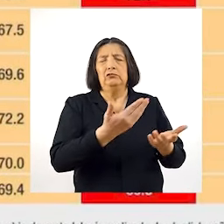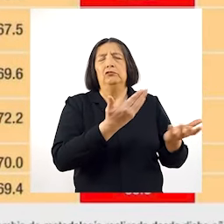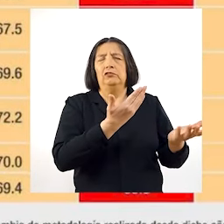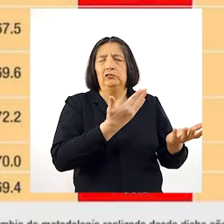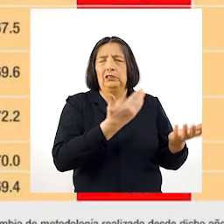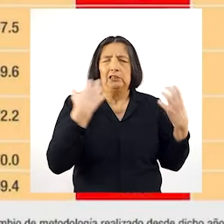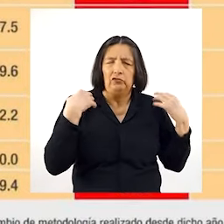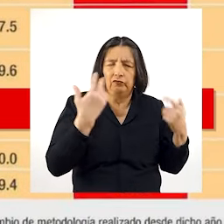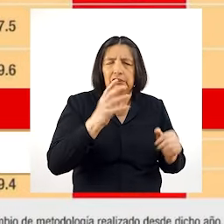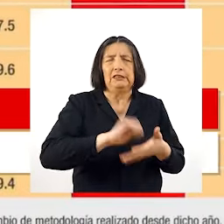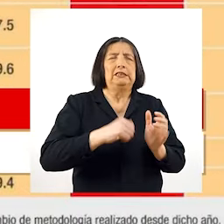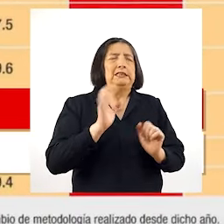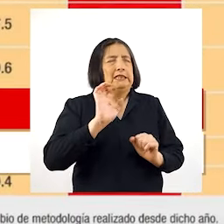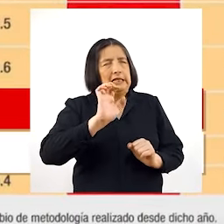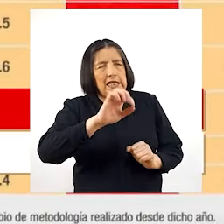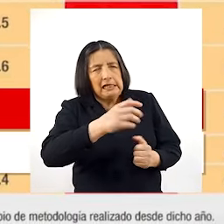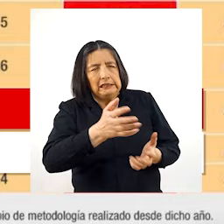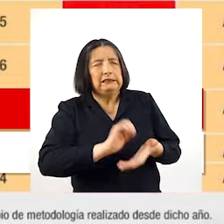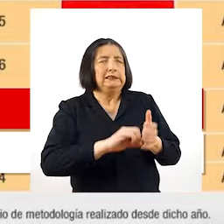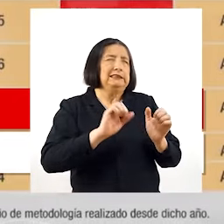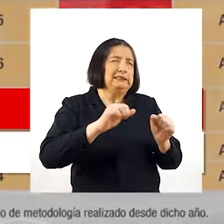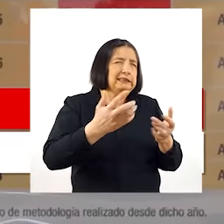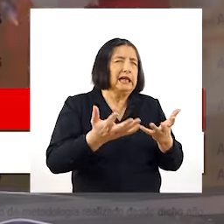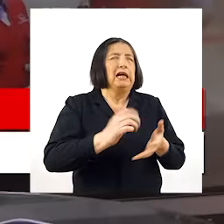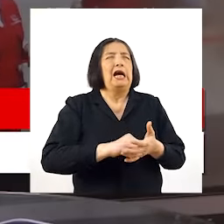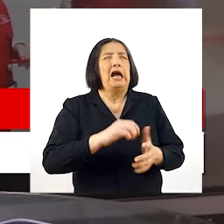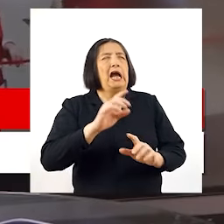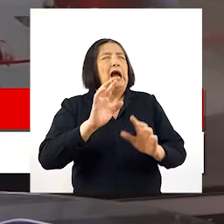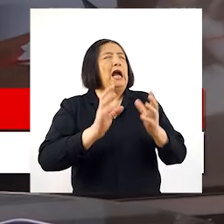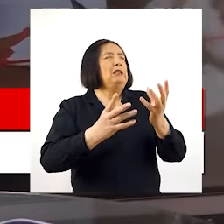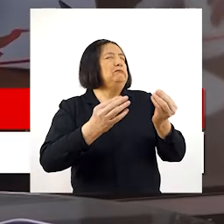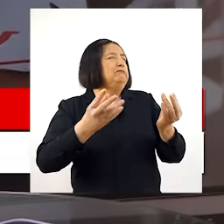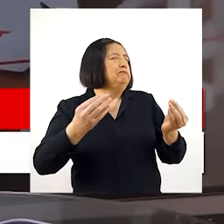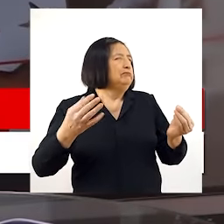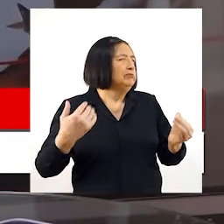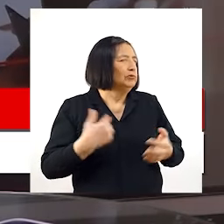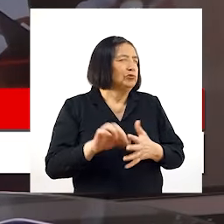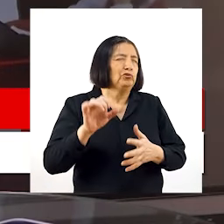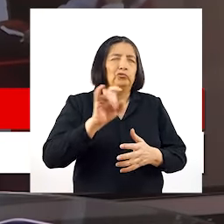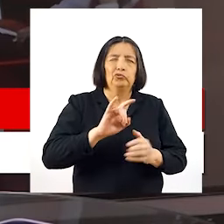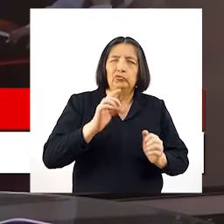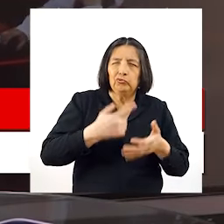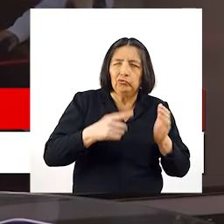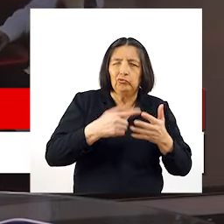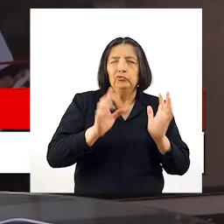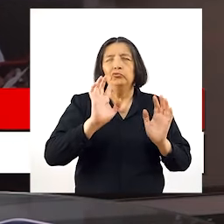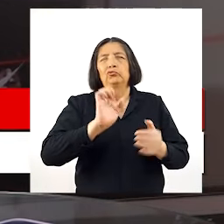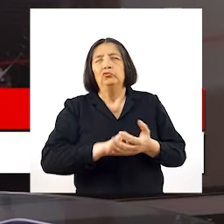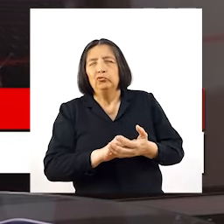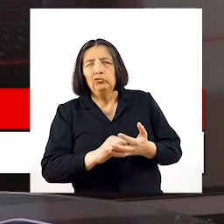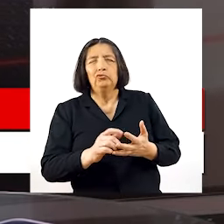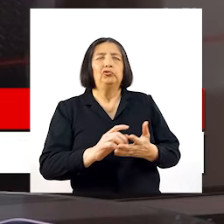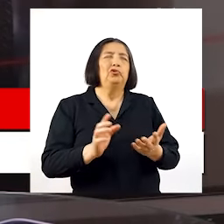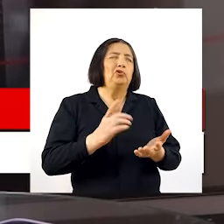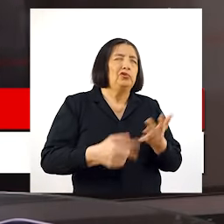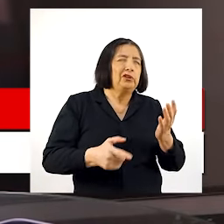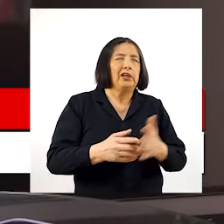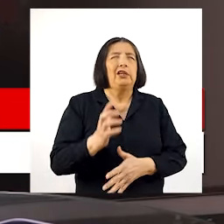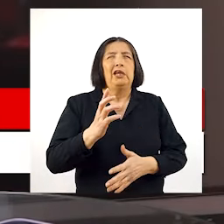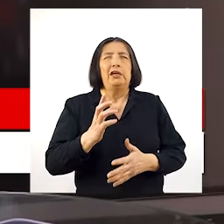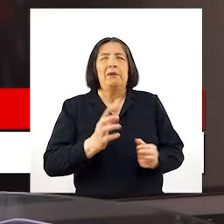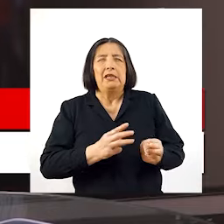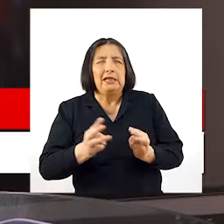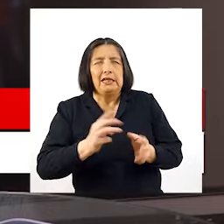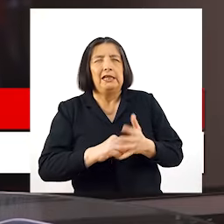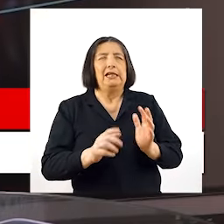entidades. En relación a si están, digamos, habiendo un exceso del uso de modalidades poco competitivas,